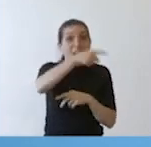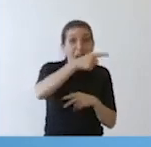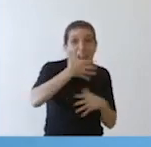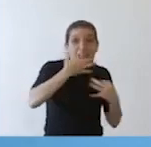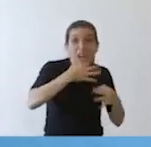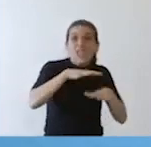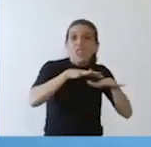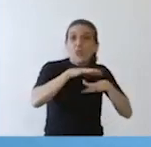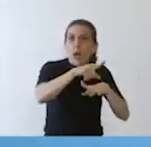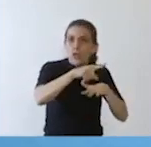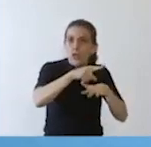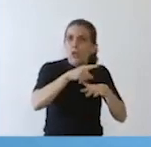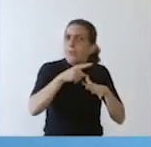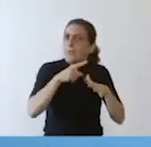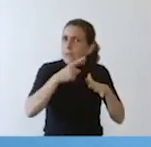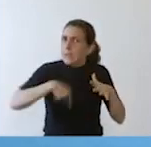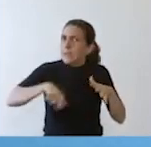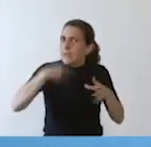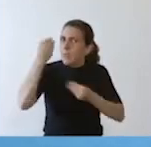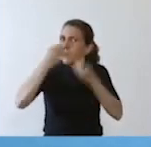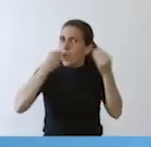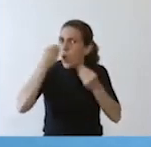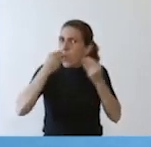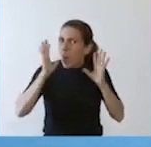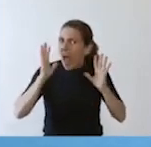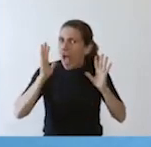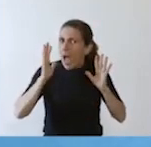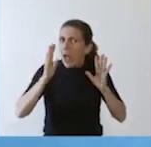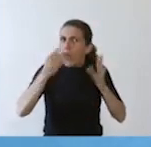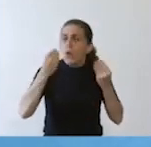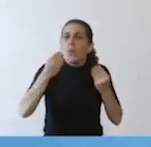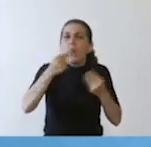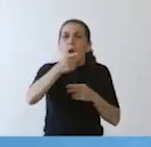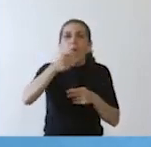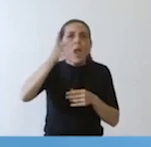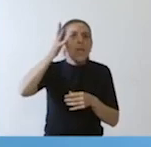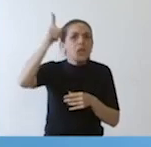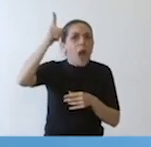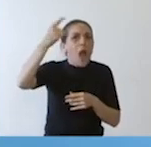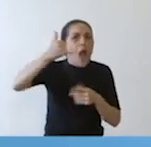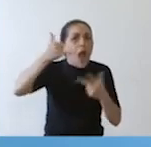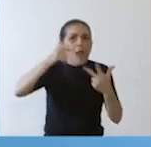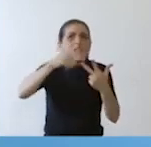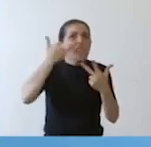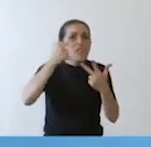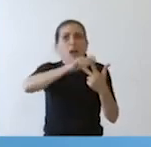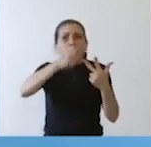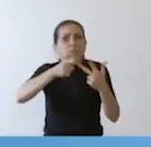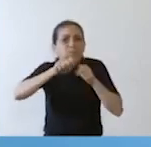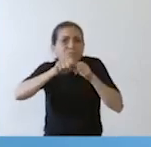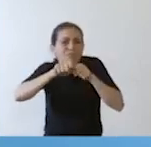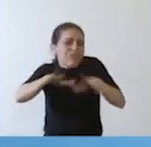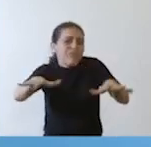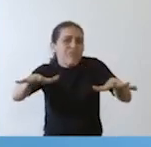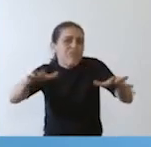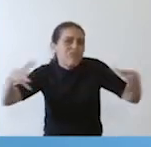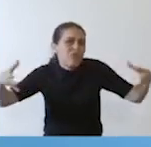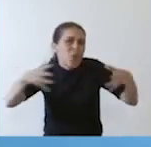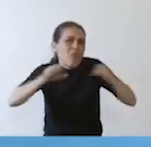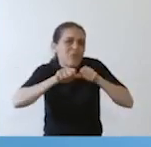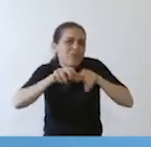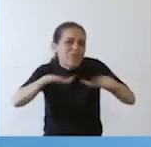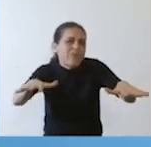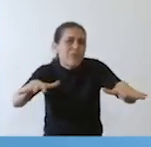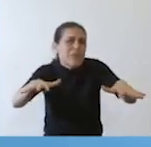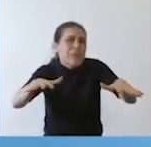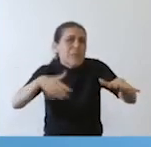realmente es una situación muy preocupante porque prácticamente se ha convertido en una circulación comunitaria intensa y de gran